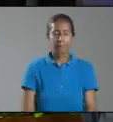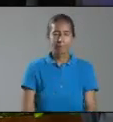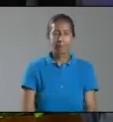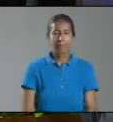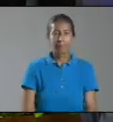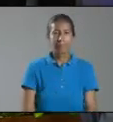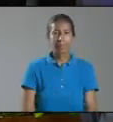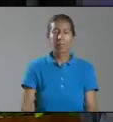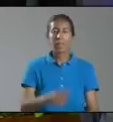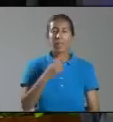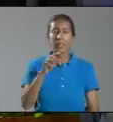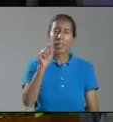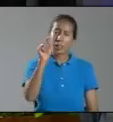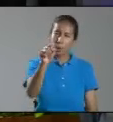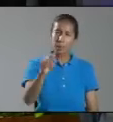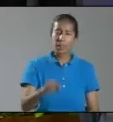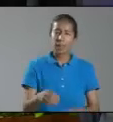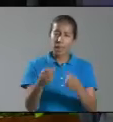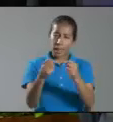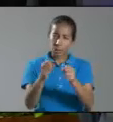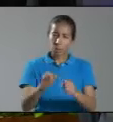Y te digo a ti, hazlo.